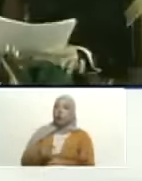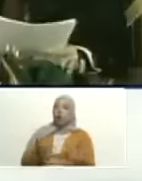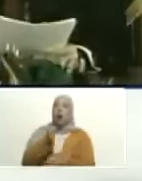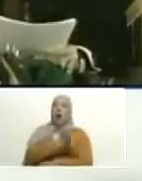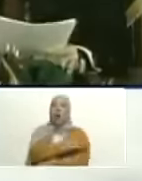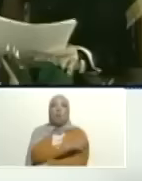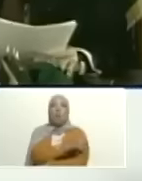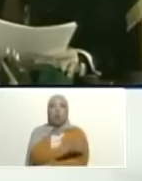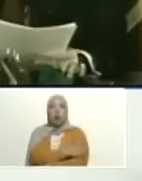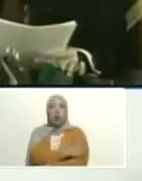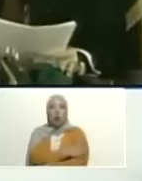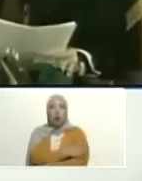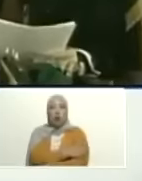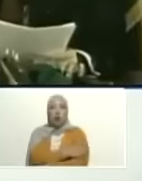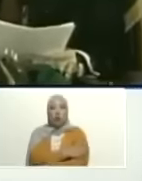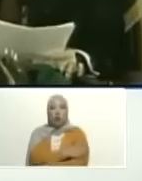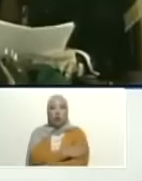oposición.